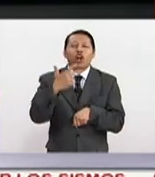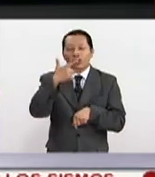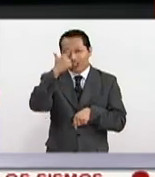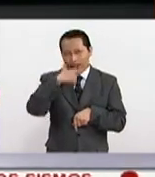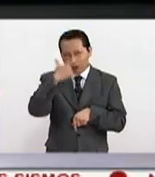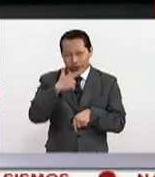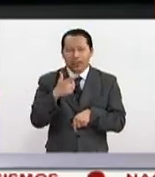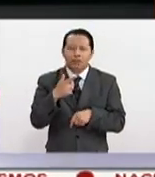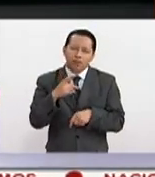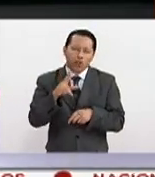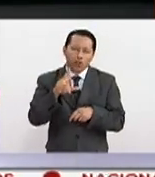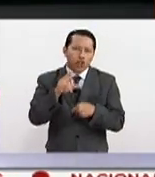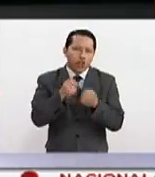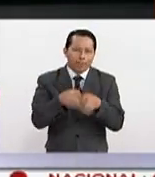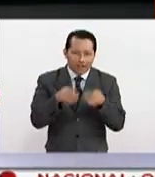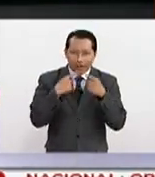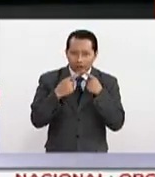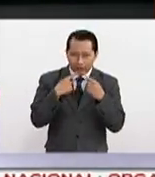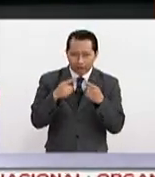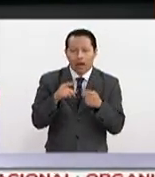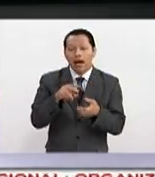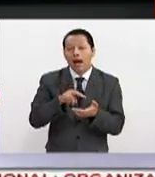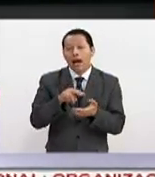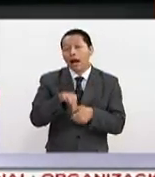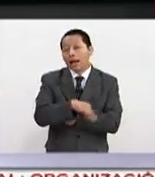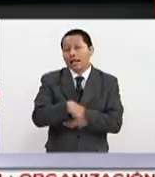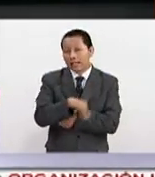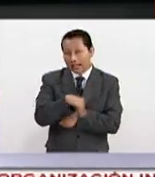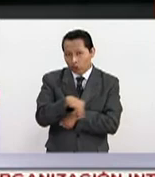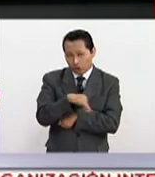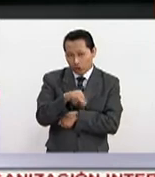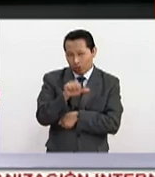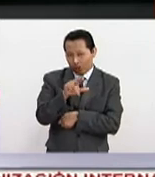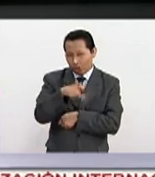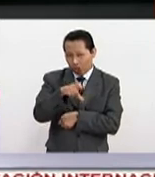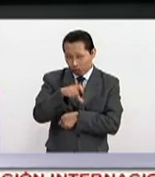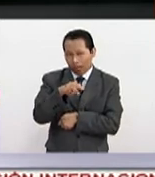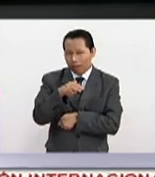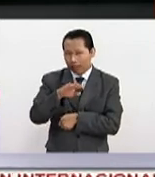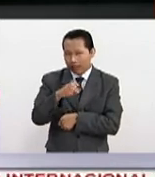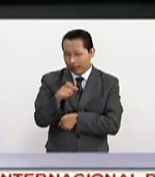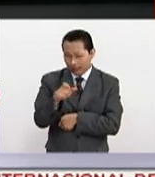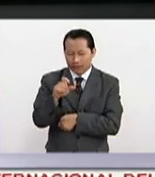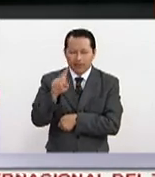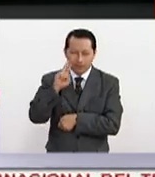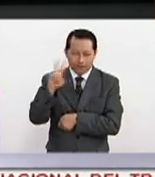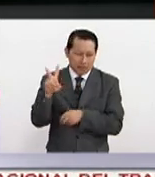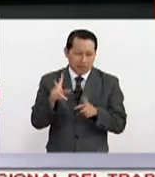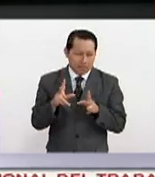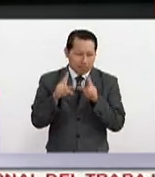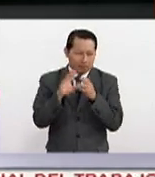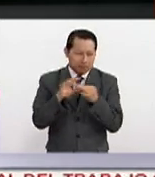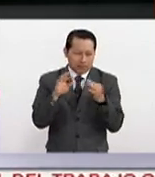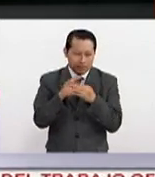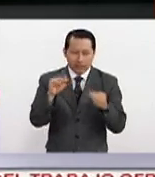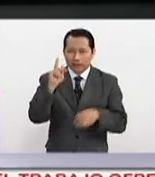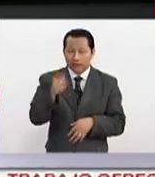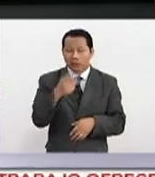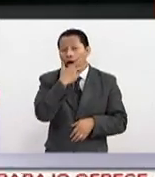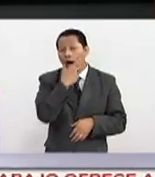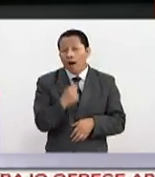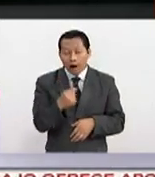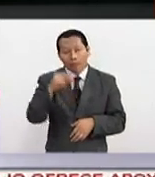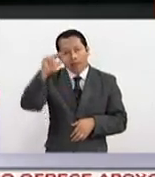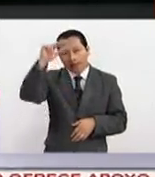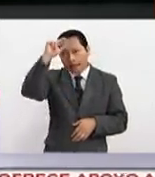se pierda la conversación que tuve con el arquitecto Michel Rotkin. Aquí un adelanto de esta conversación con este hombre. La verdad, un